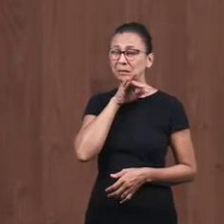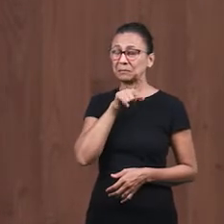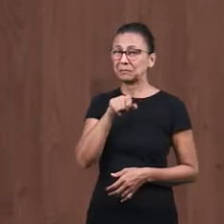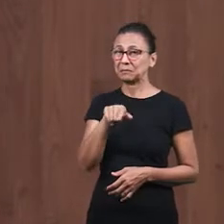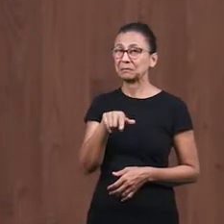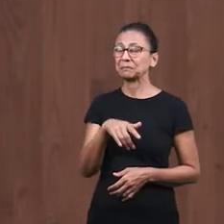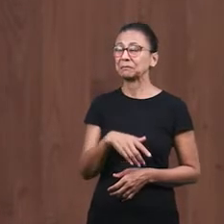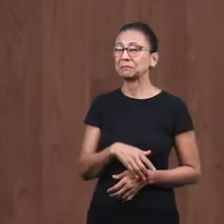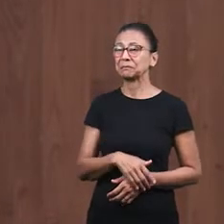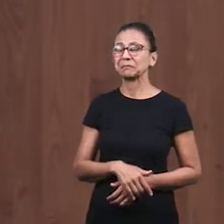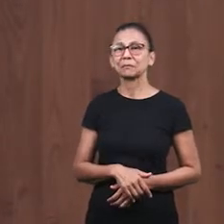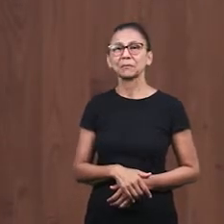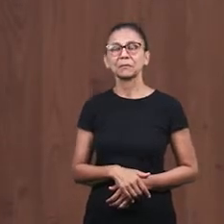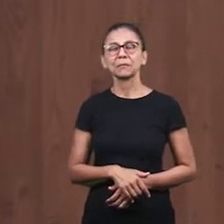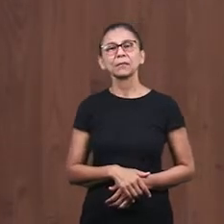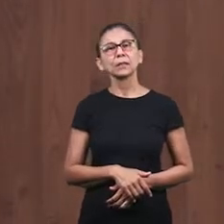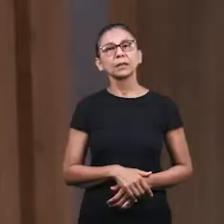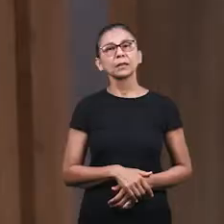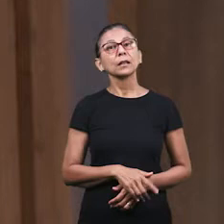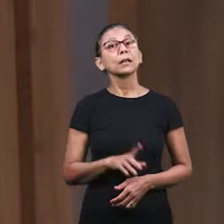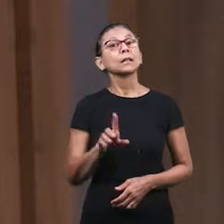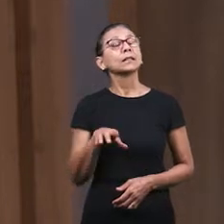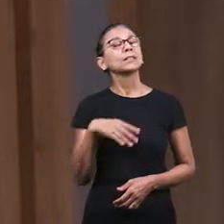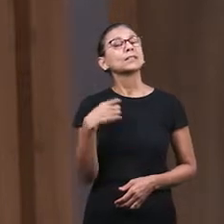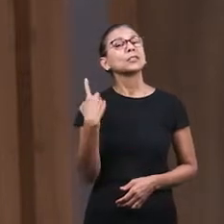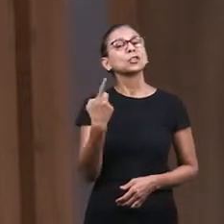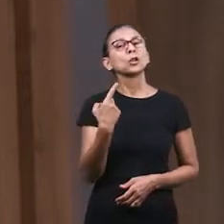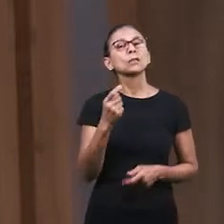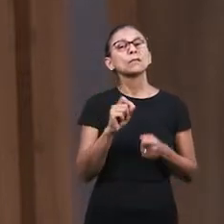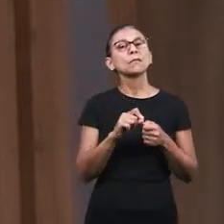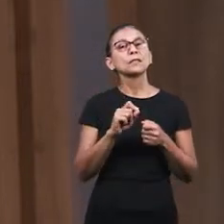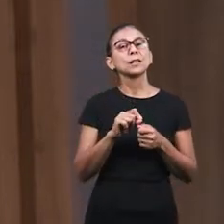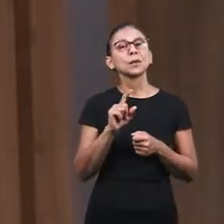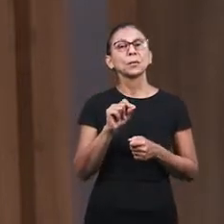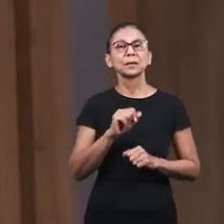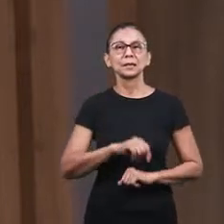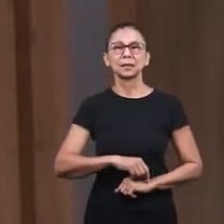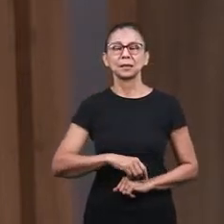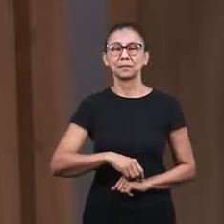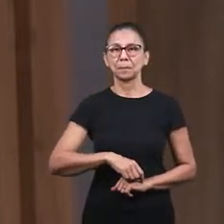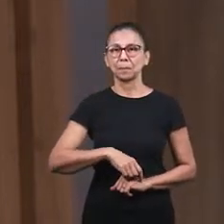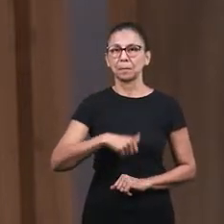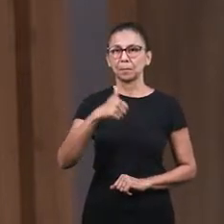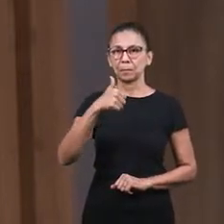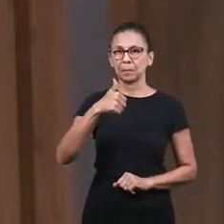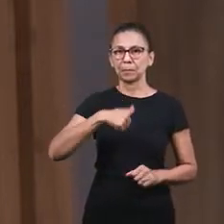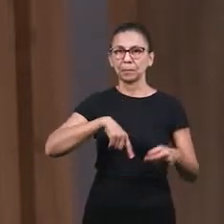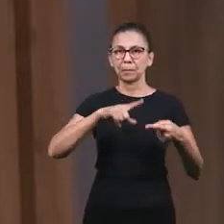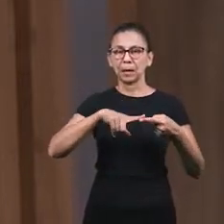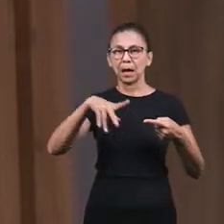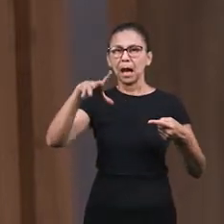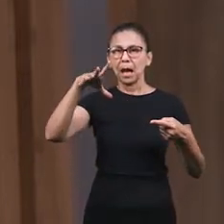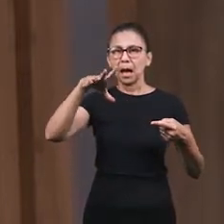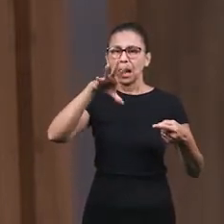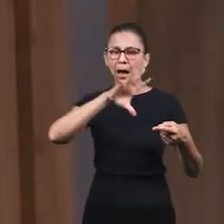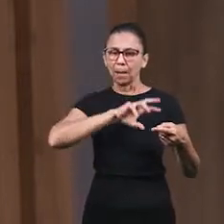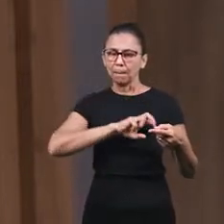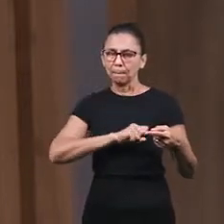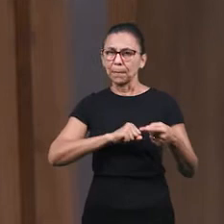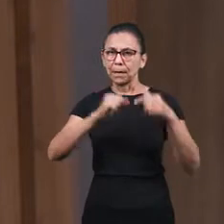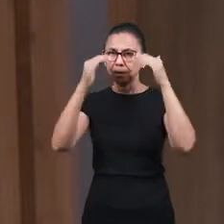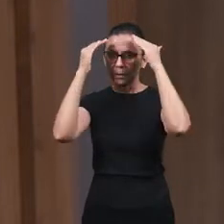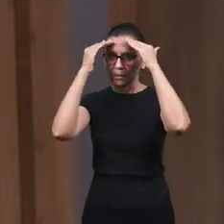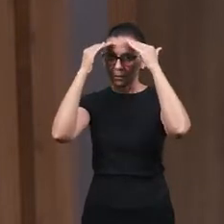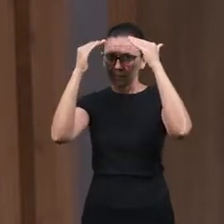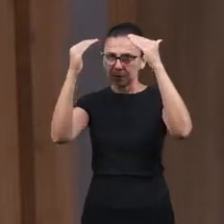hacen cosas hasta que no agradan al Señor. Y lo que nosotros debemos hacer, primero, es amar y